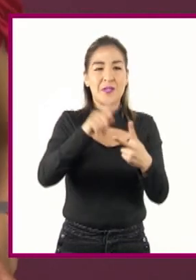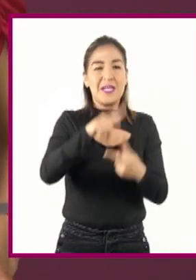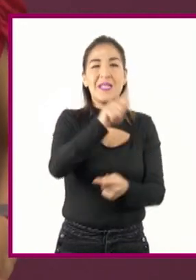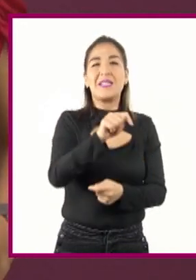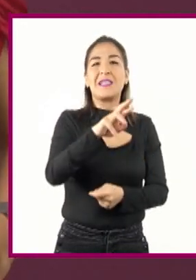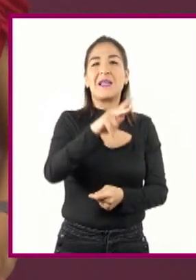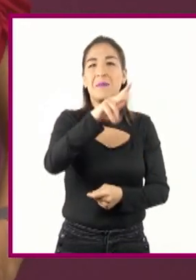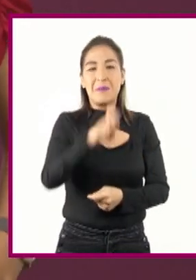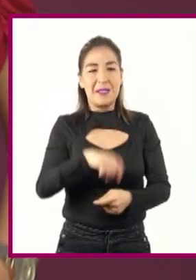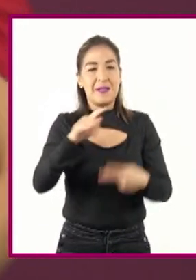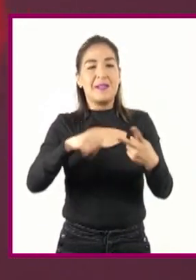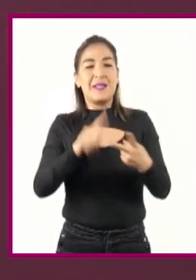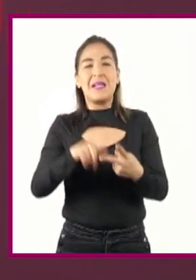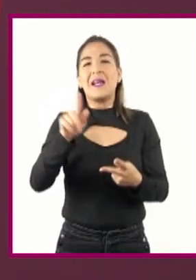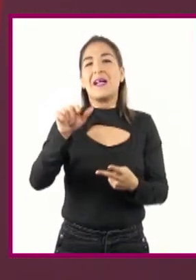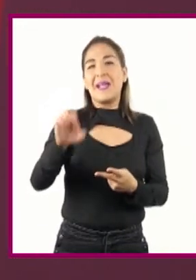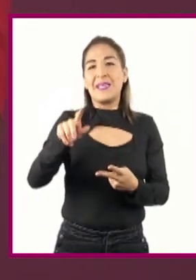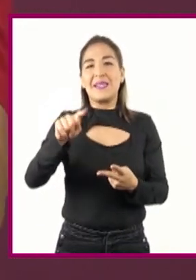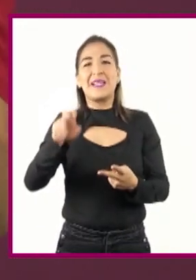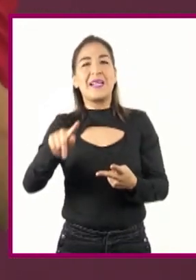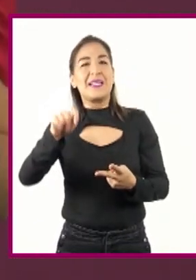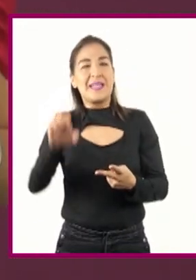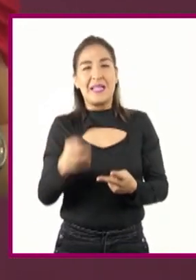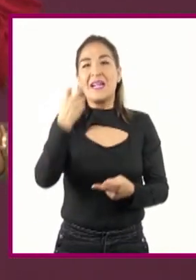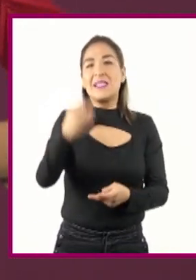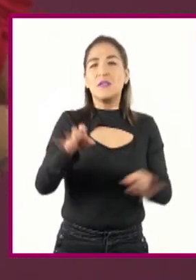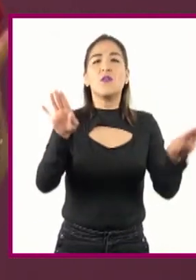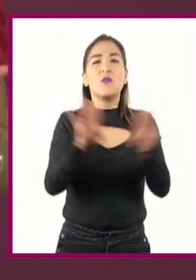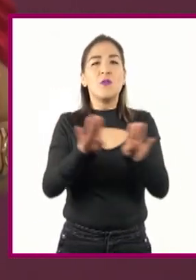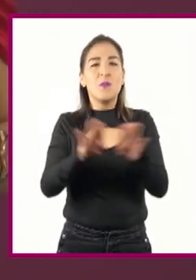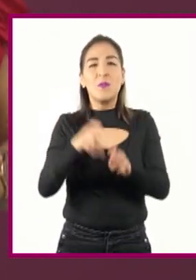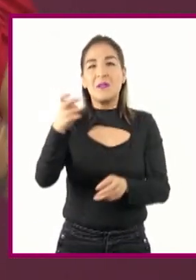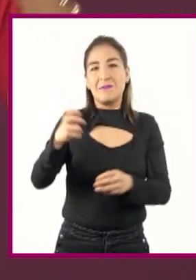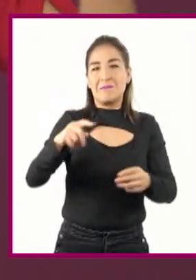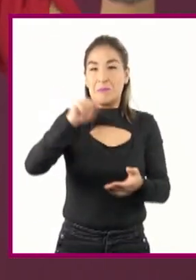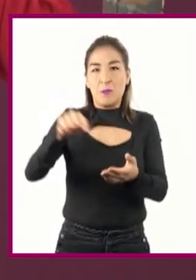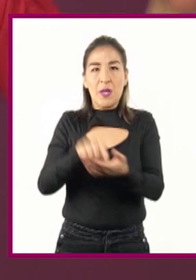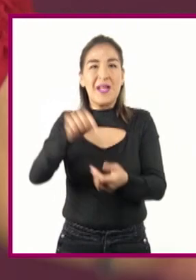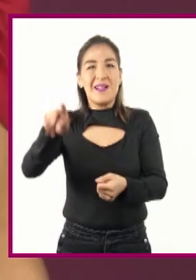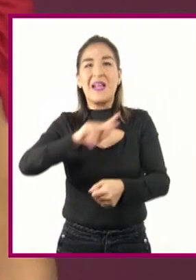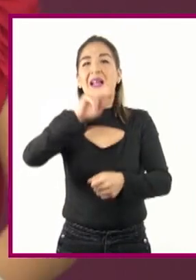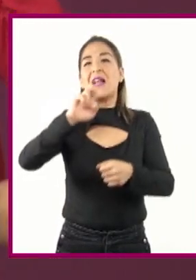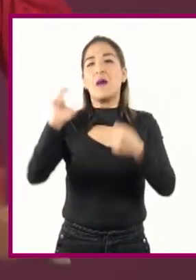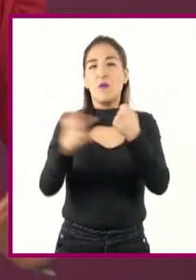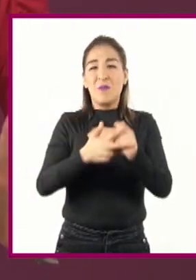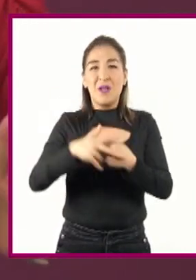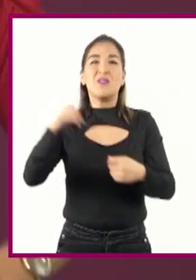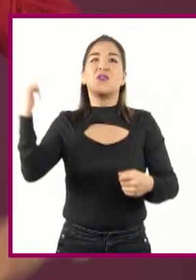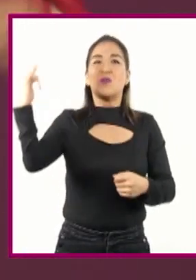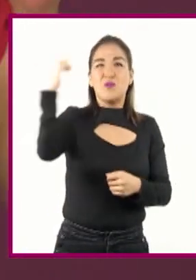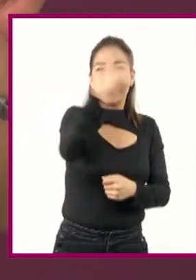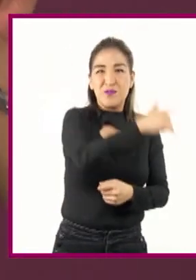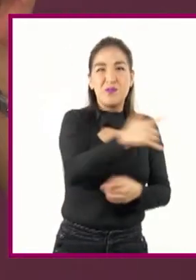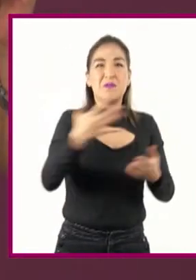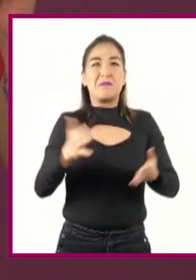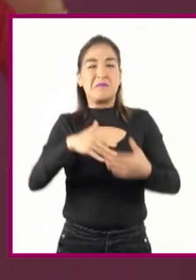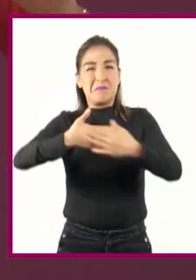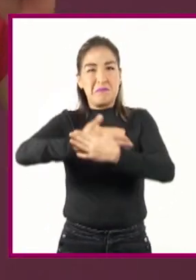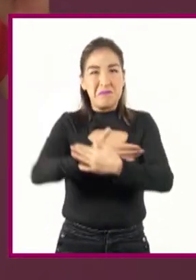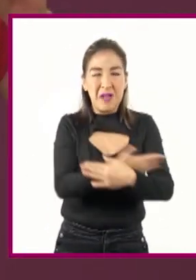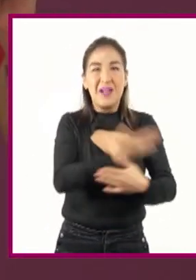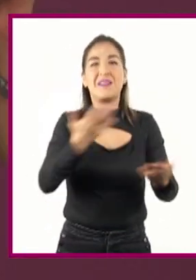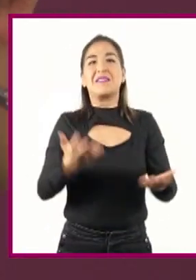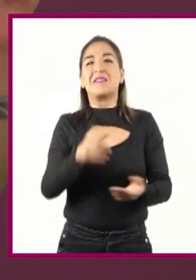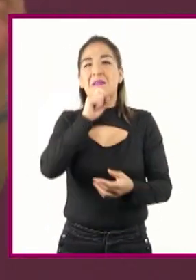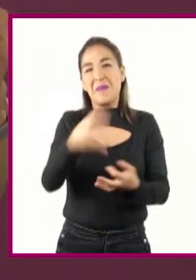la Triple Entente. Que la guerra se peleó principalmente en Europa, por aire, tierra y mar, que entre las